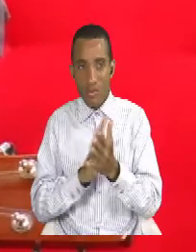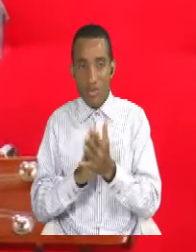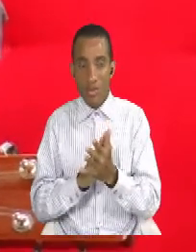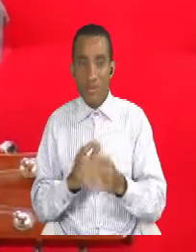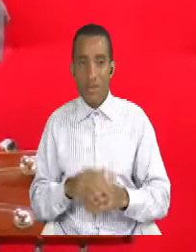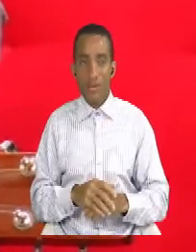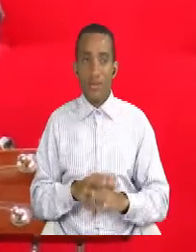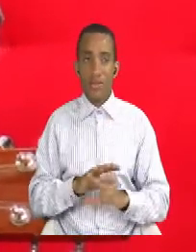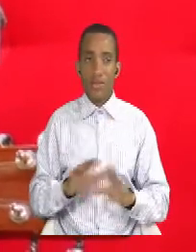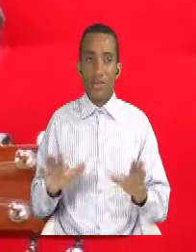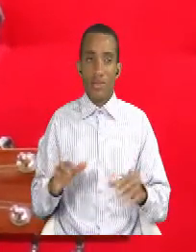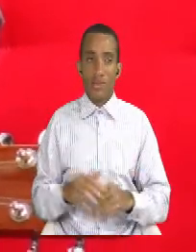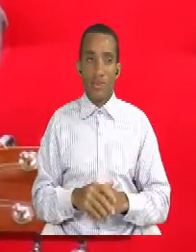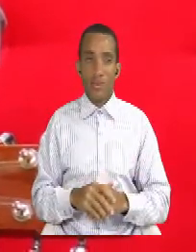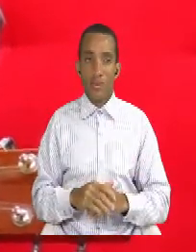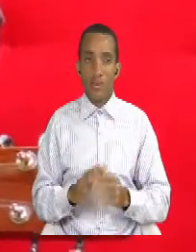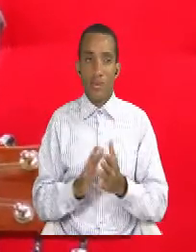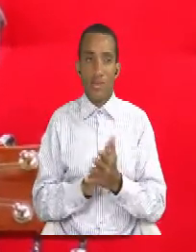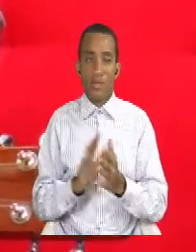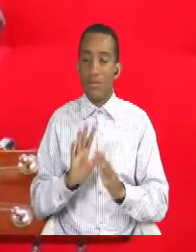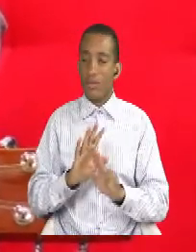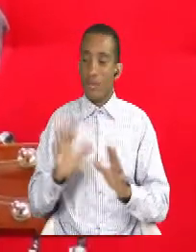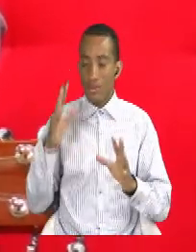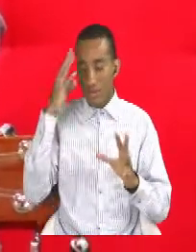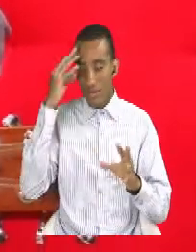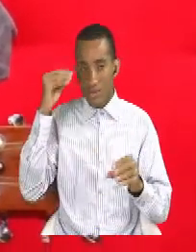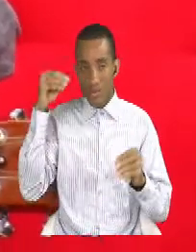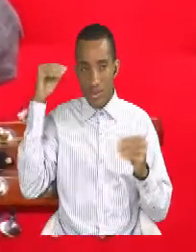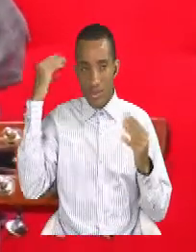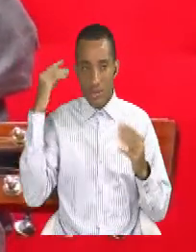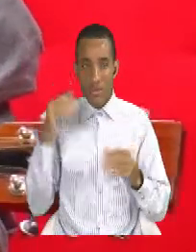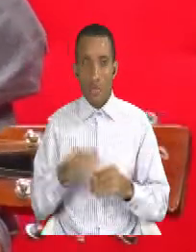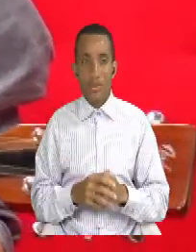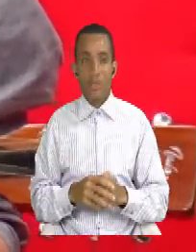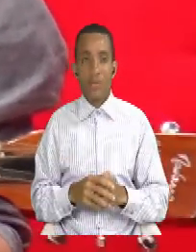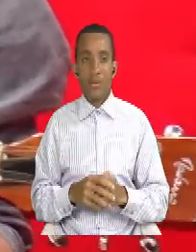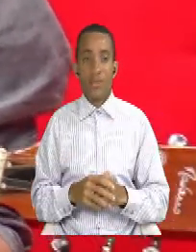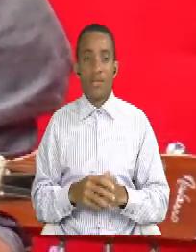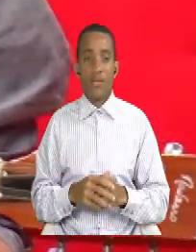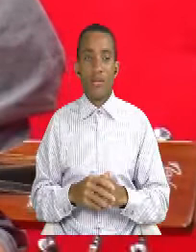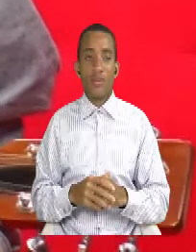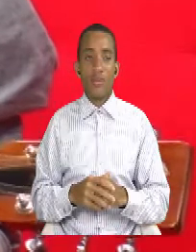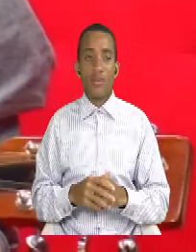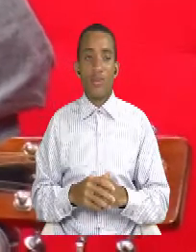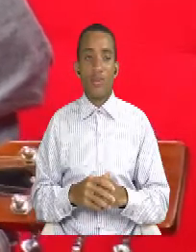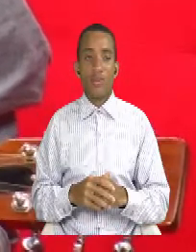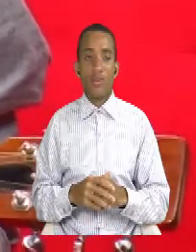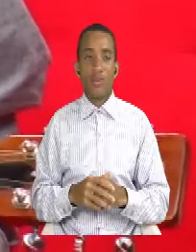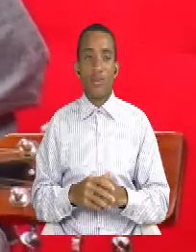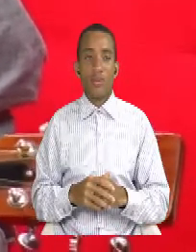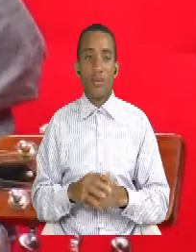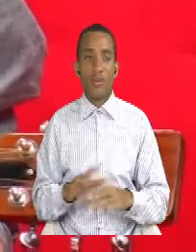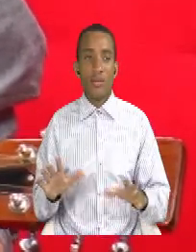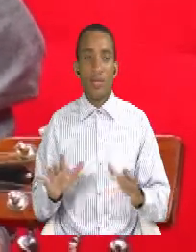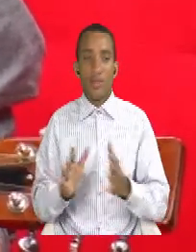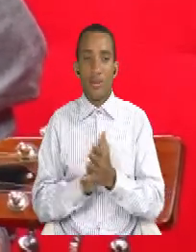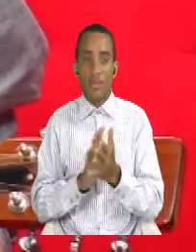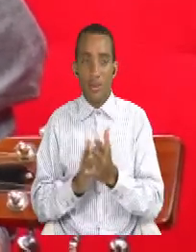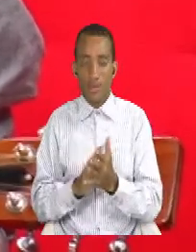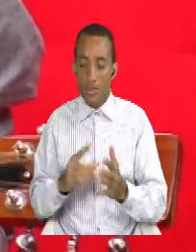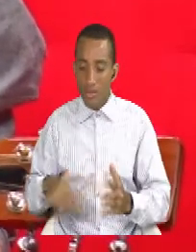ya no fueron y no serán vuestro. Estoy